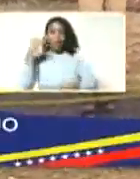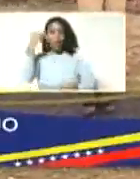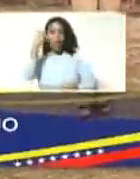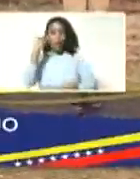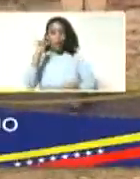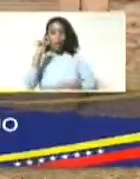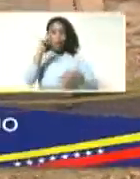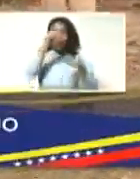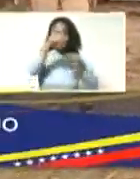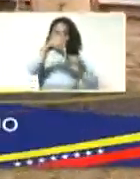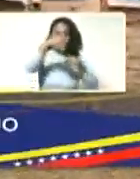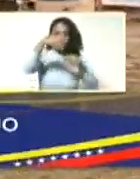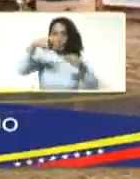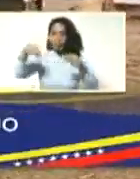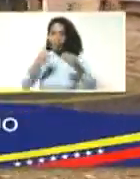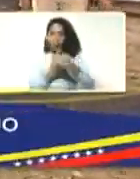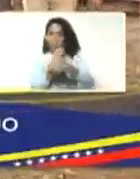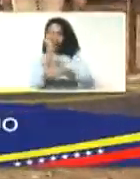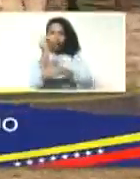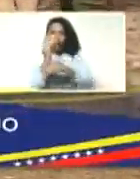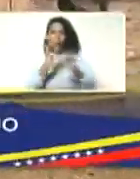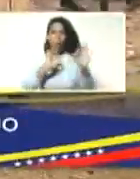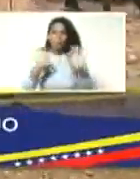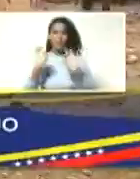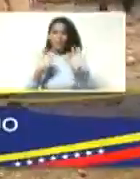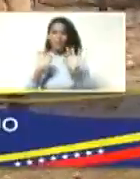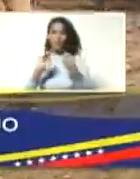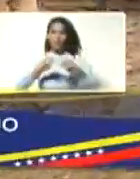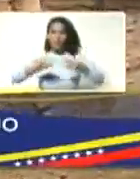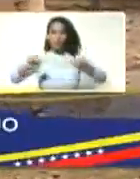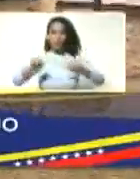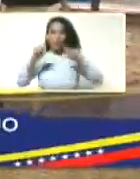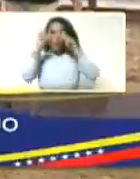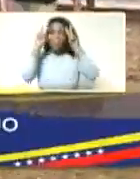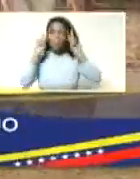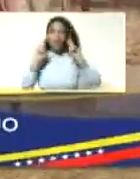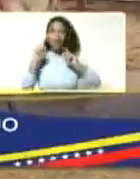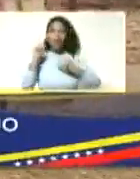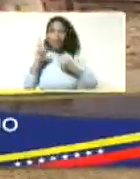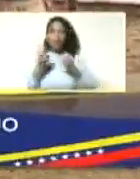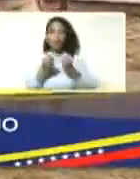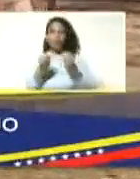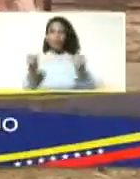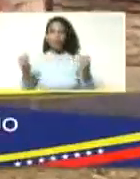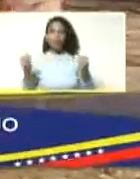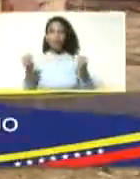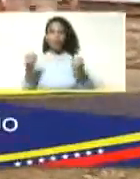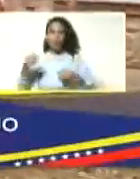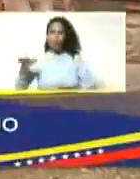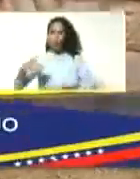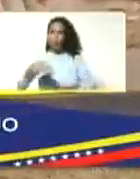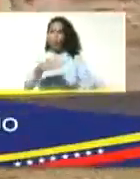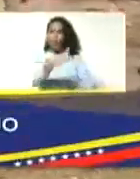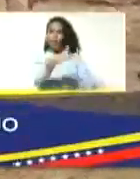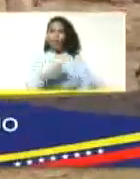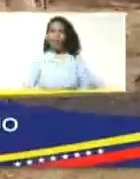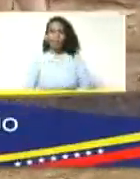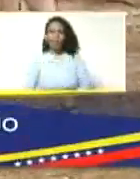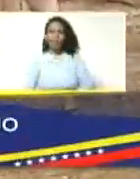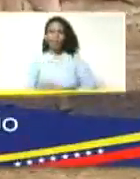conuco, reparando el territorio, limpiando. Esto era monte y monte y culebra, esto era esto.